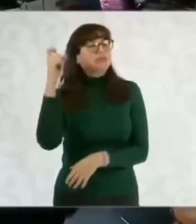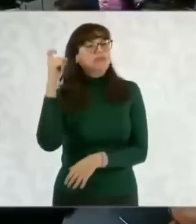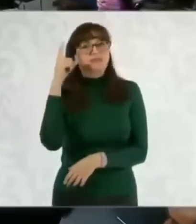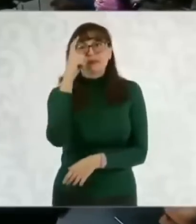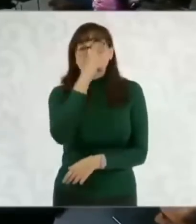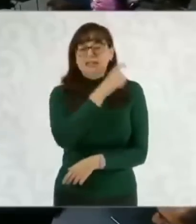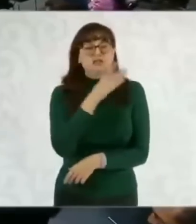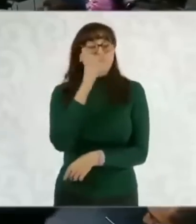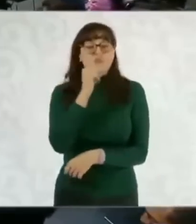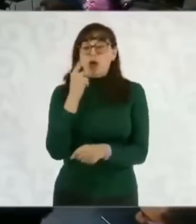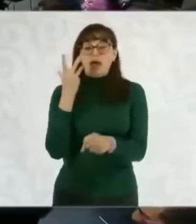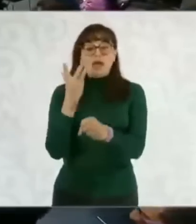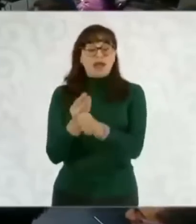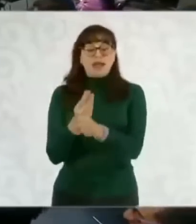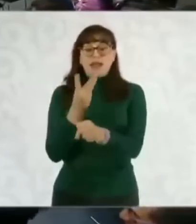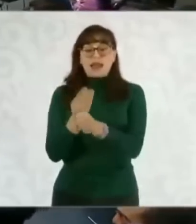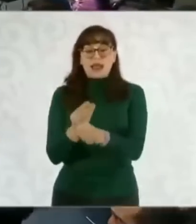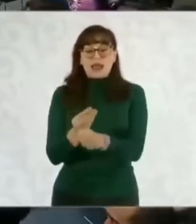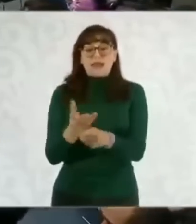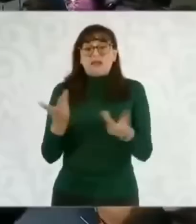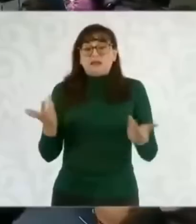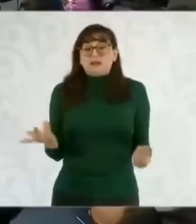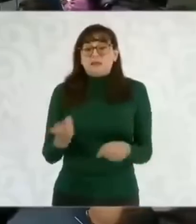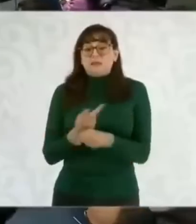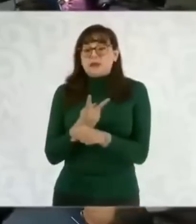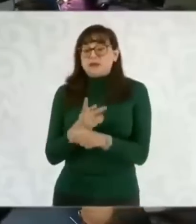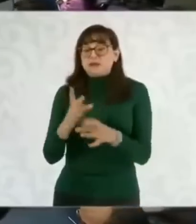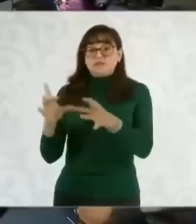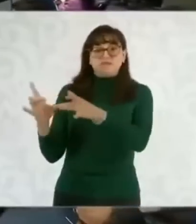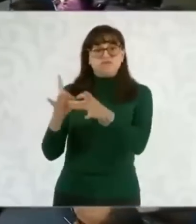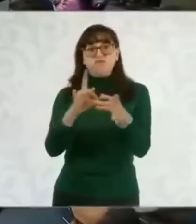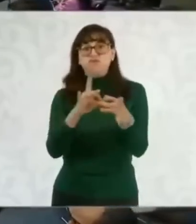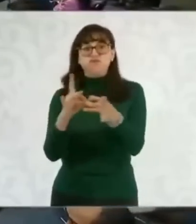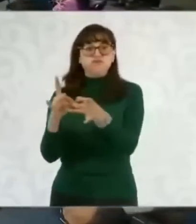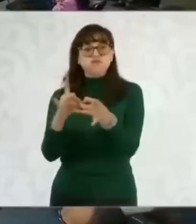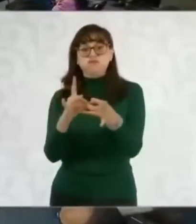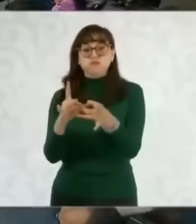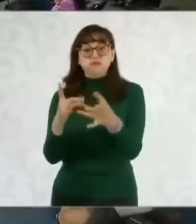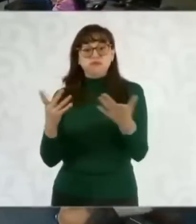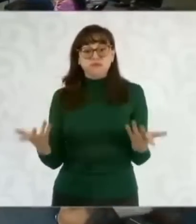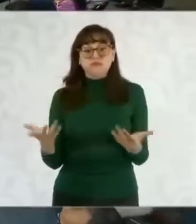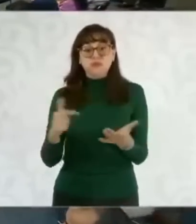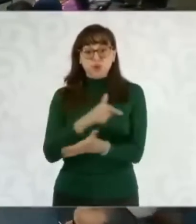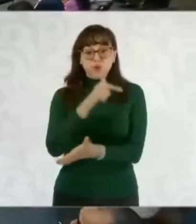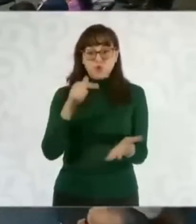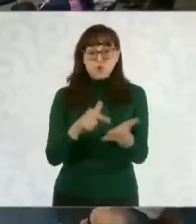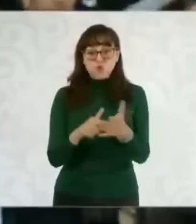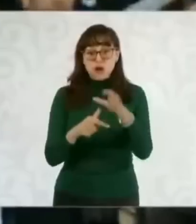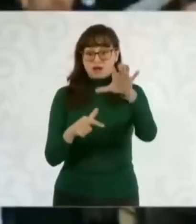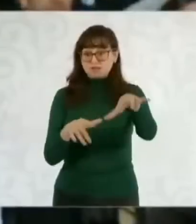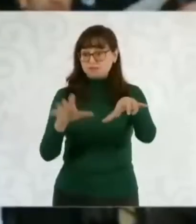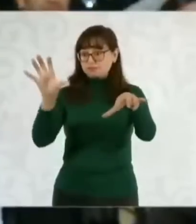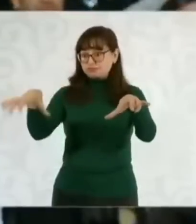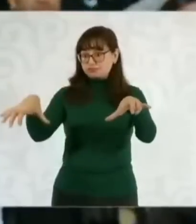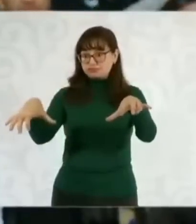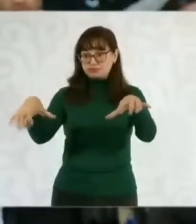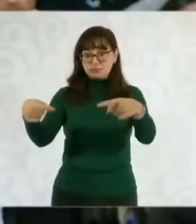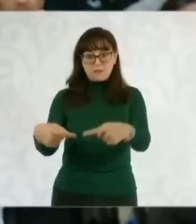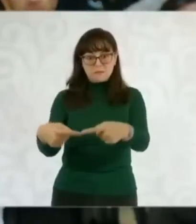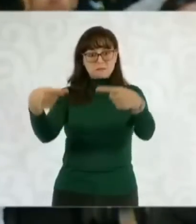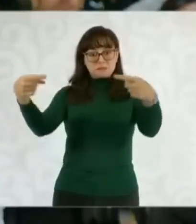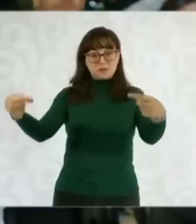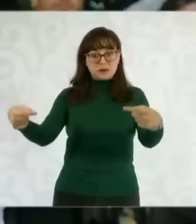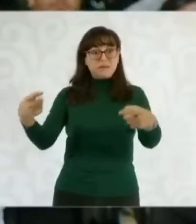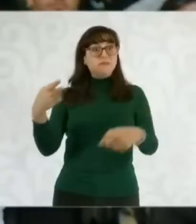alguna manera ha frenado el desarrollo de lugares como el Fuerte y como Álamos, que viven